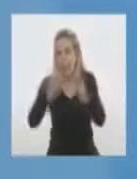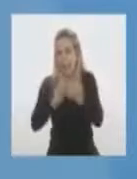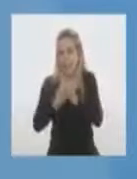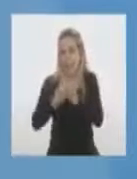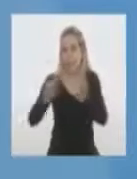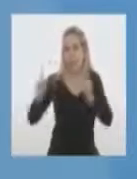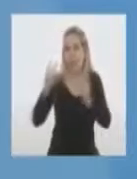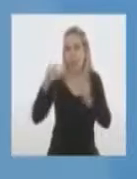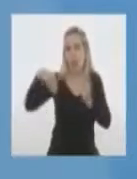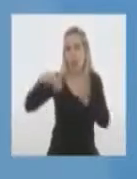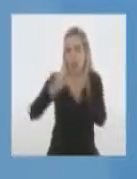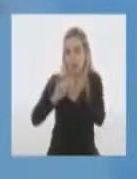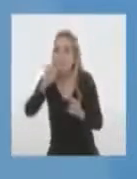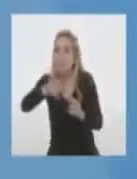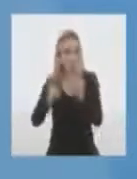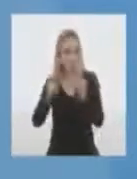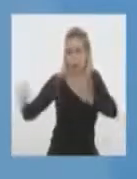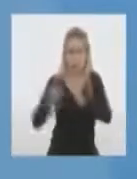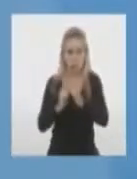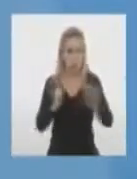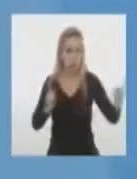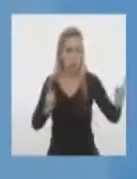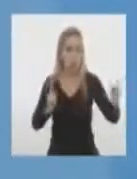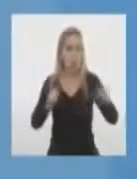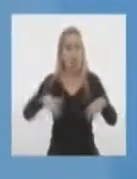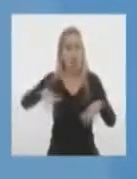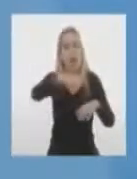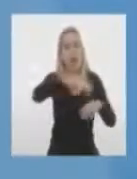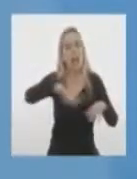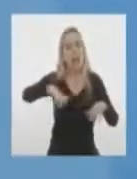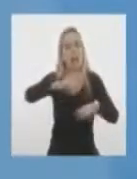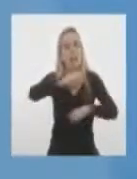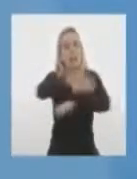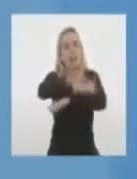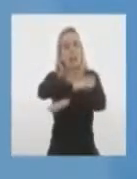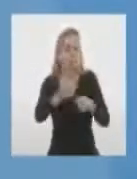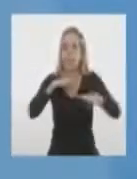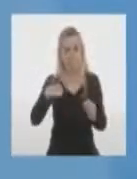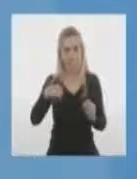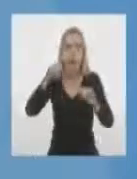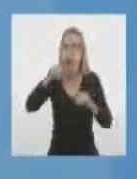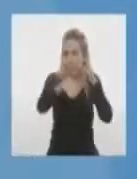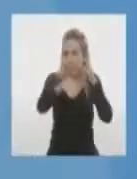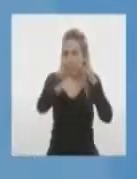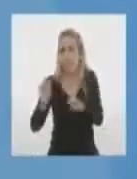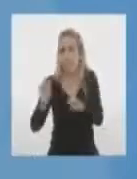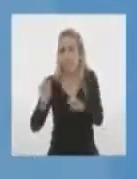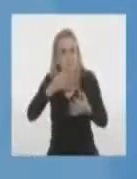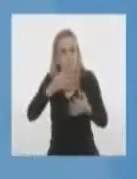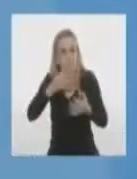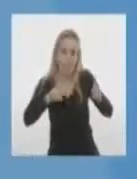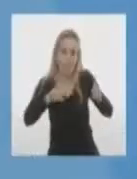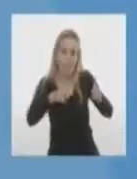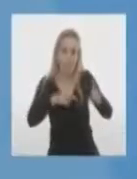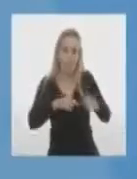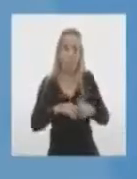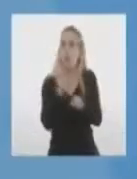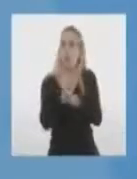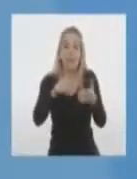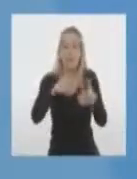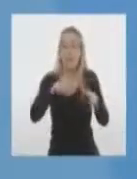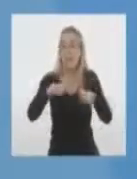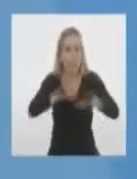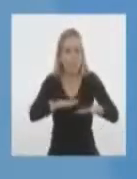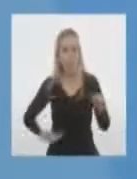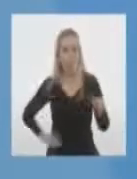200 metros, ventilar el culo y garantizar la higiene de la pinja. Mañana